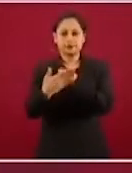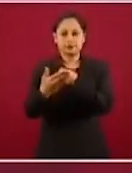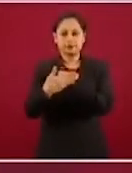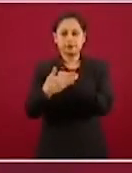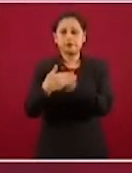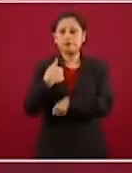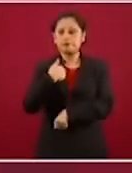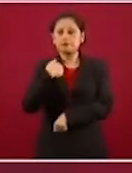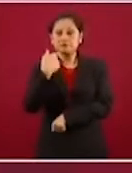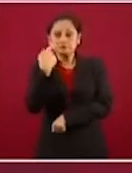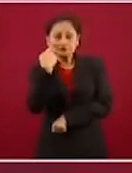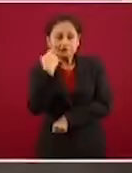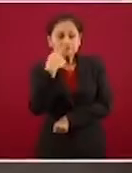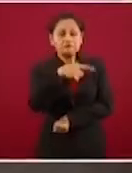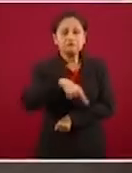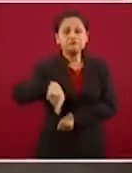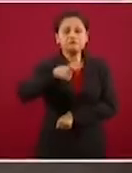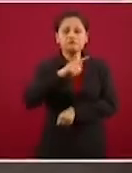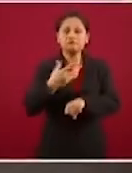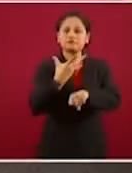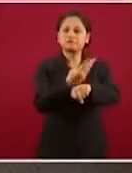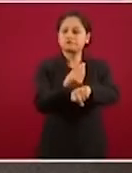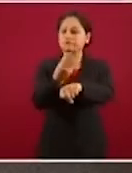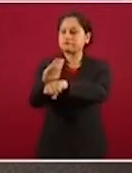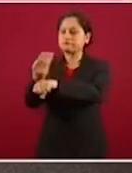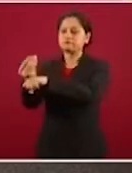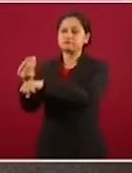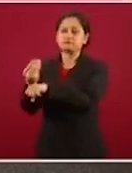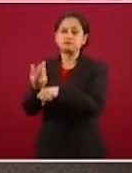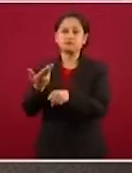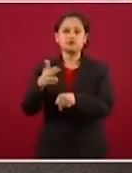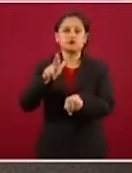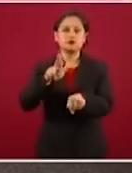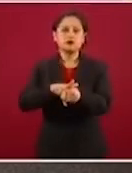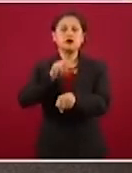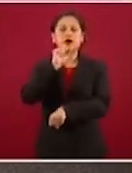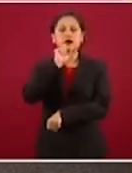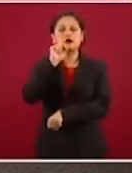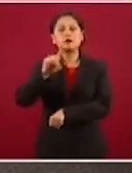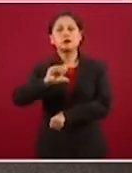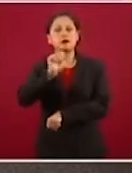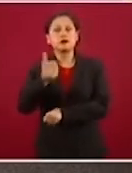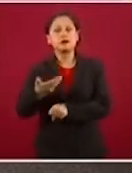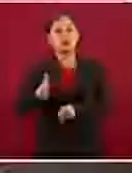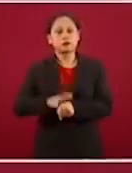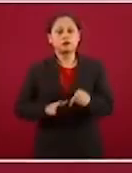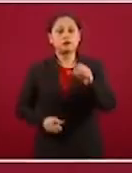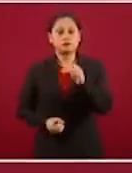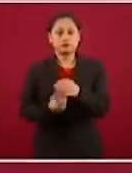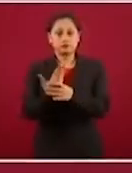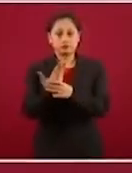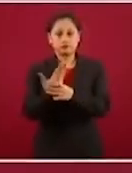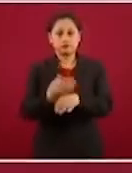que se están adaptando y nuevos hospitales